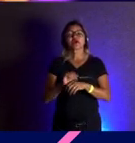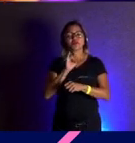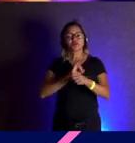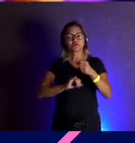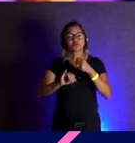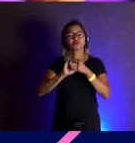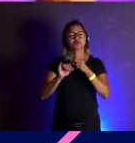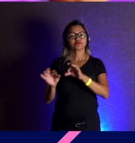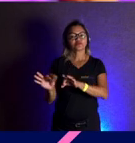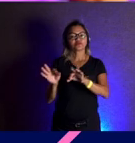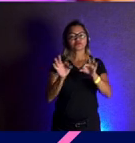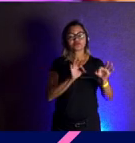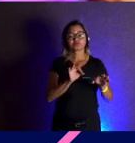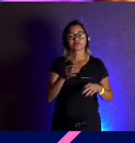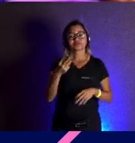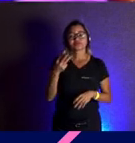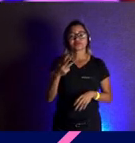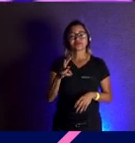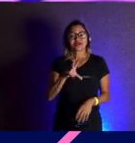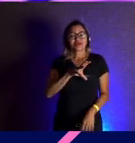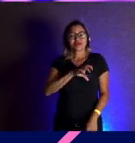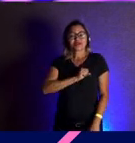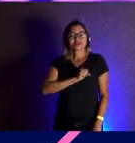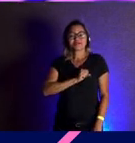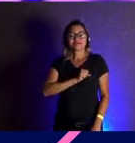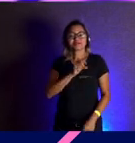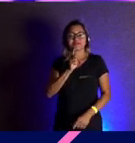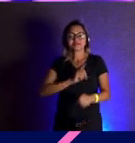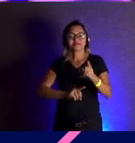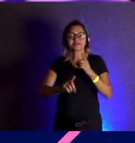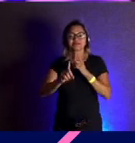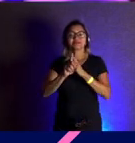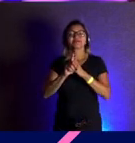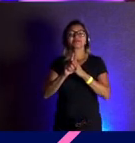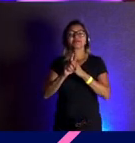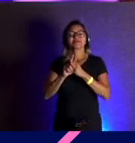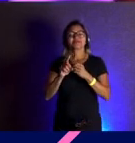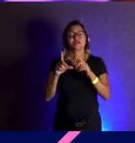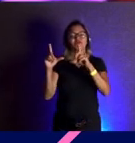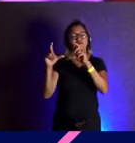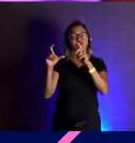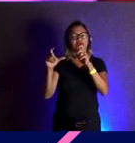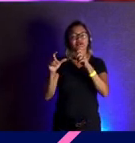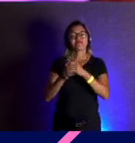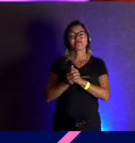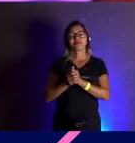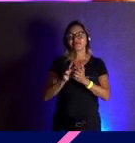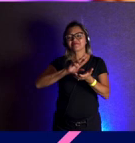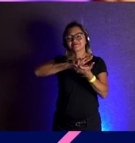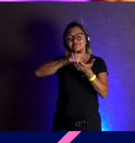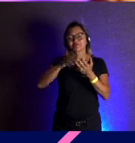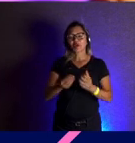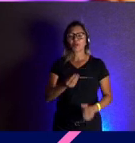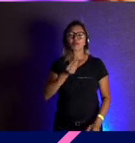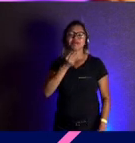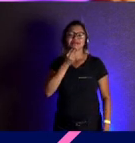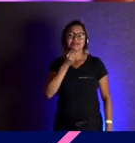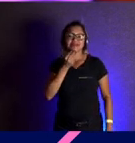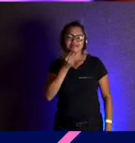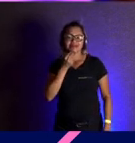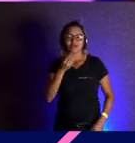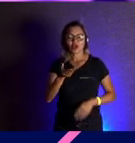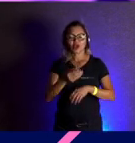tres amores son los datos, la fotografía y el long form. En esta oportunidad vamos a compartir un trabajo